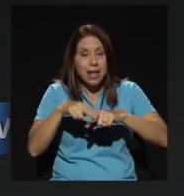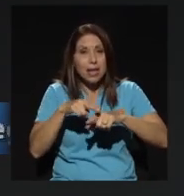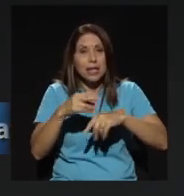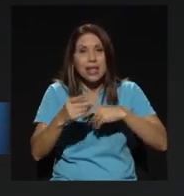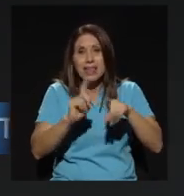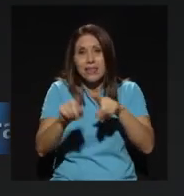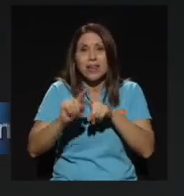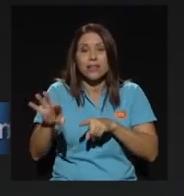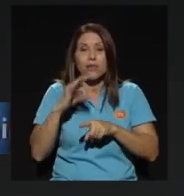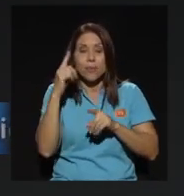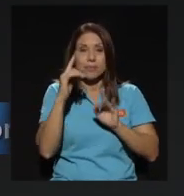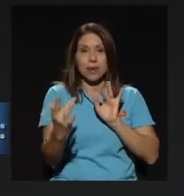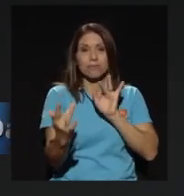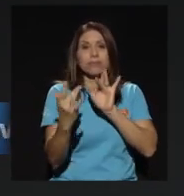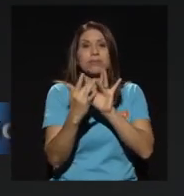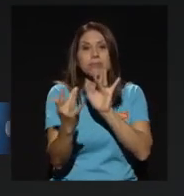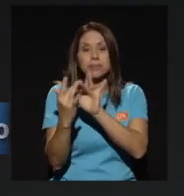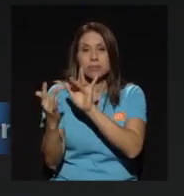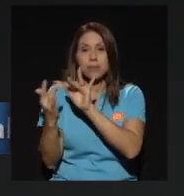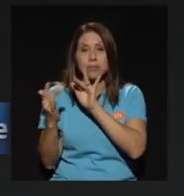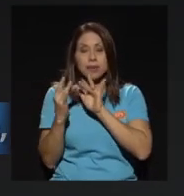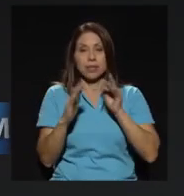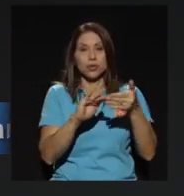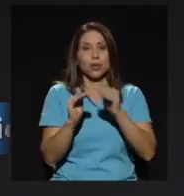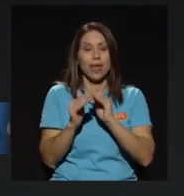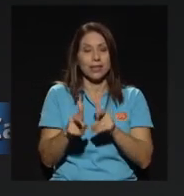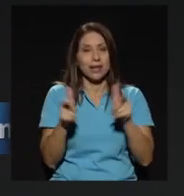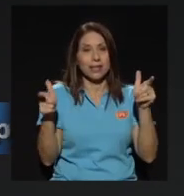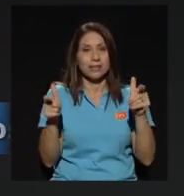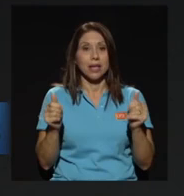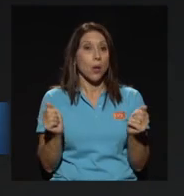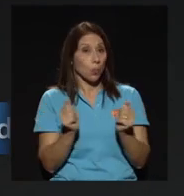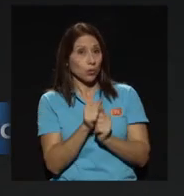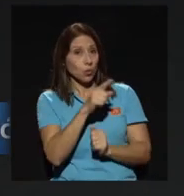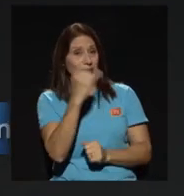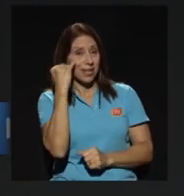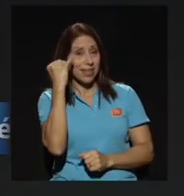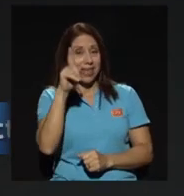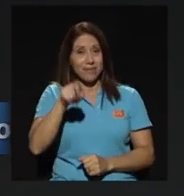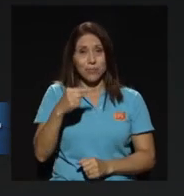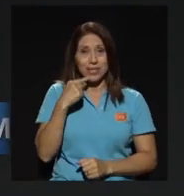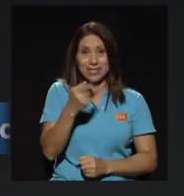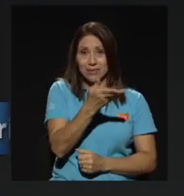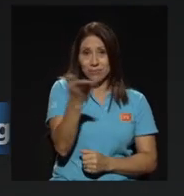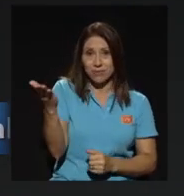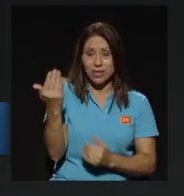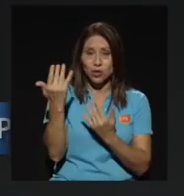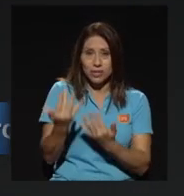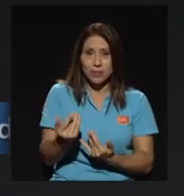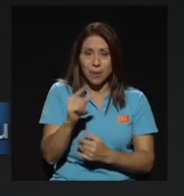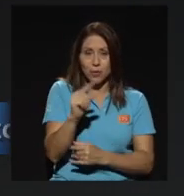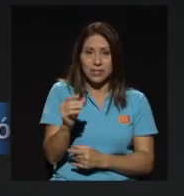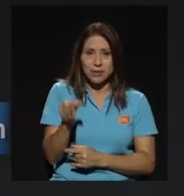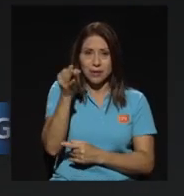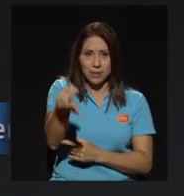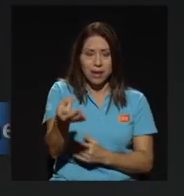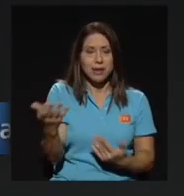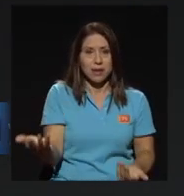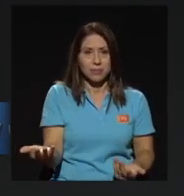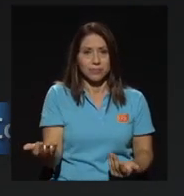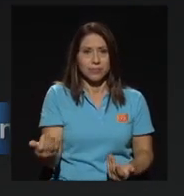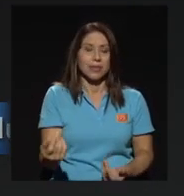con ese marco polo tenemos que decir las amigas y amigos que los esperamos la próxima semana